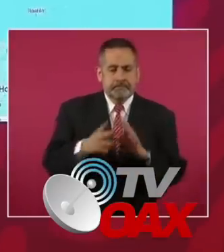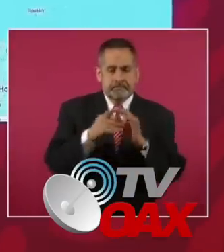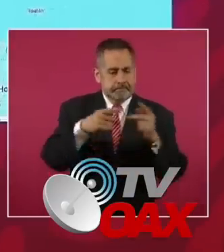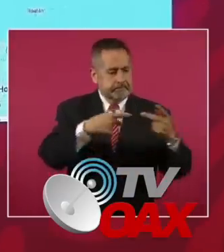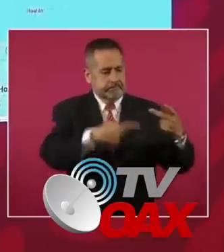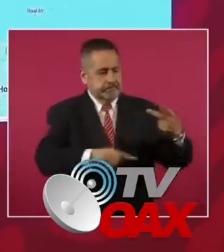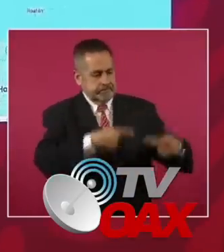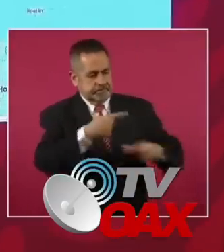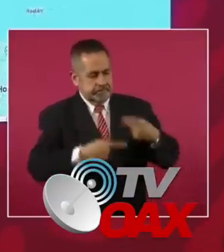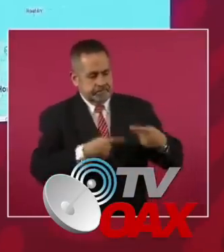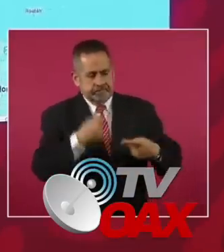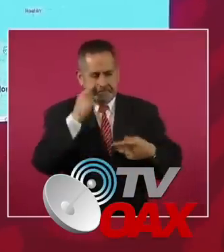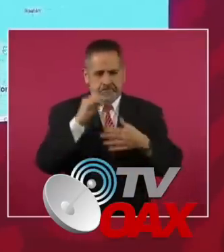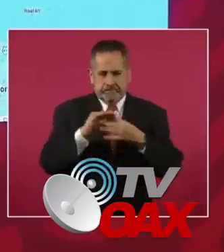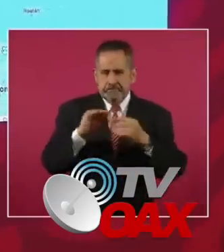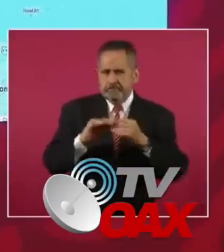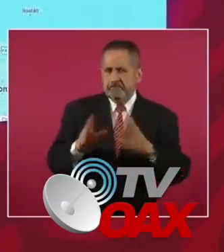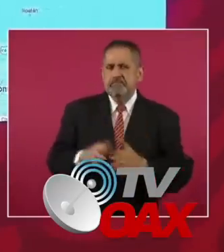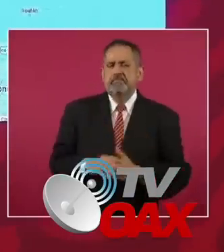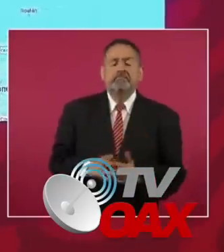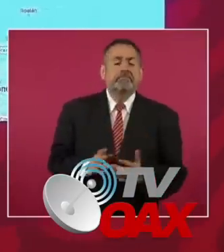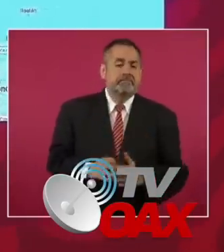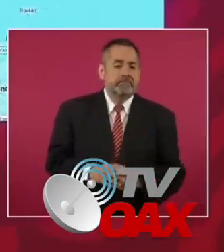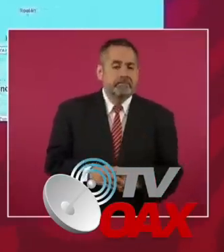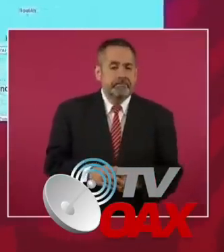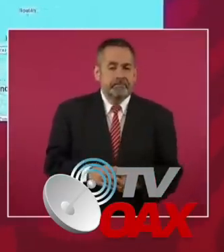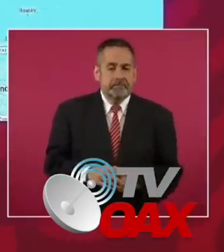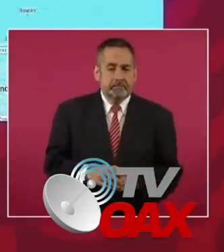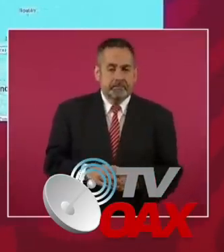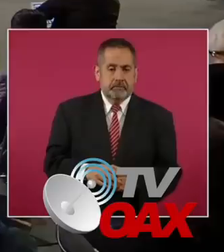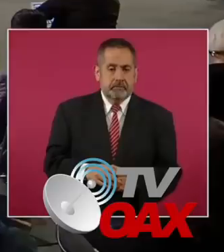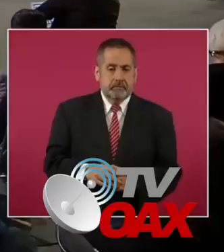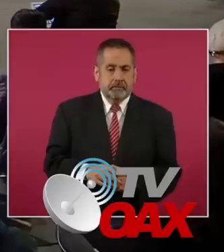cuestionen, ¿no? Que nos cuestionen nuestros adversarios.